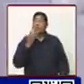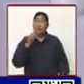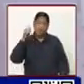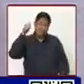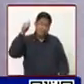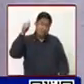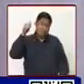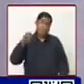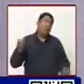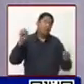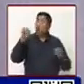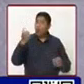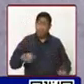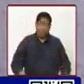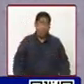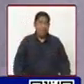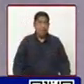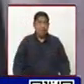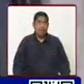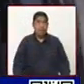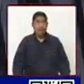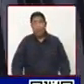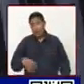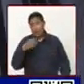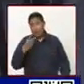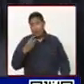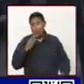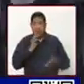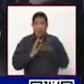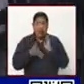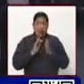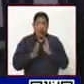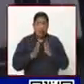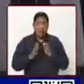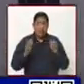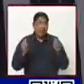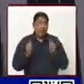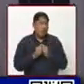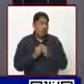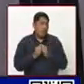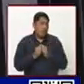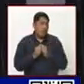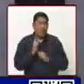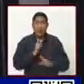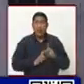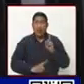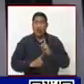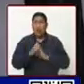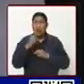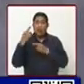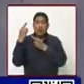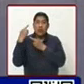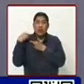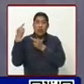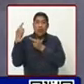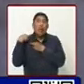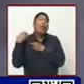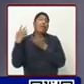justamente este lugar para ver si podemos conversar con alguno de los encargados.